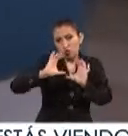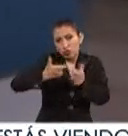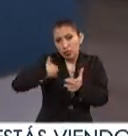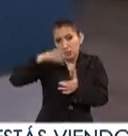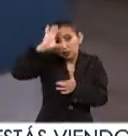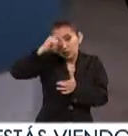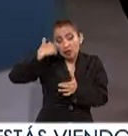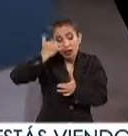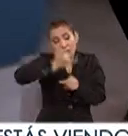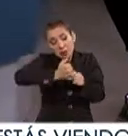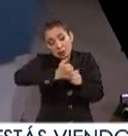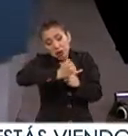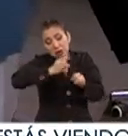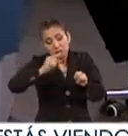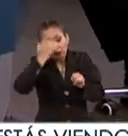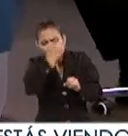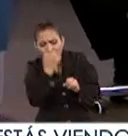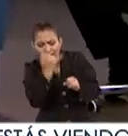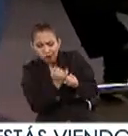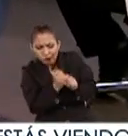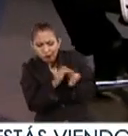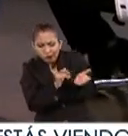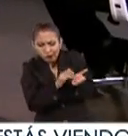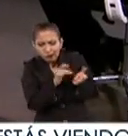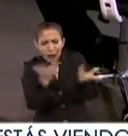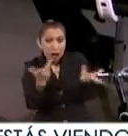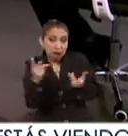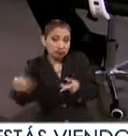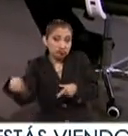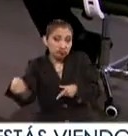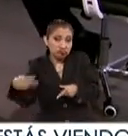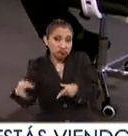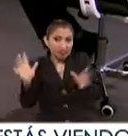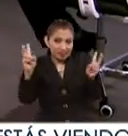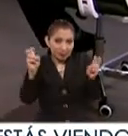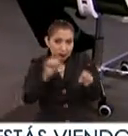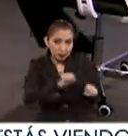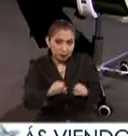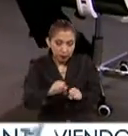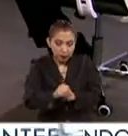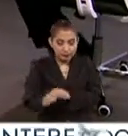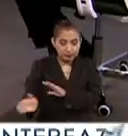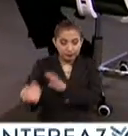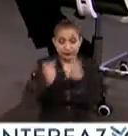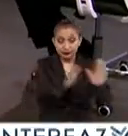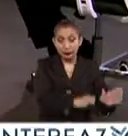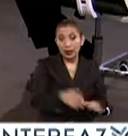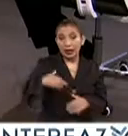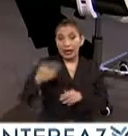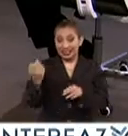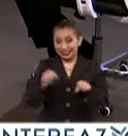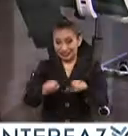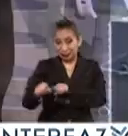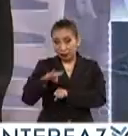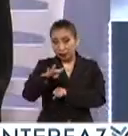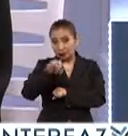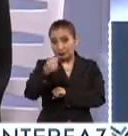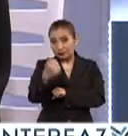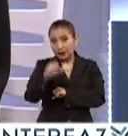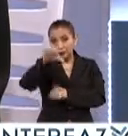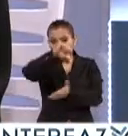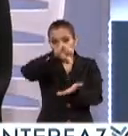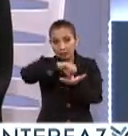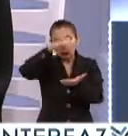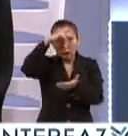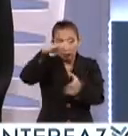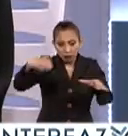comunidad científica para poder hacer todos los estudios que se tengan que hacer sobre ese sismo. El del 19 de septiembre ocurre en el centro